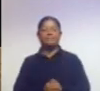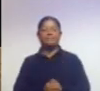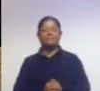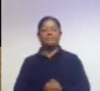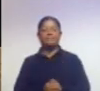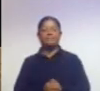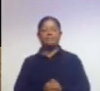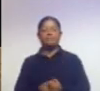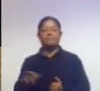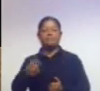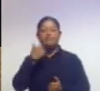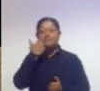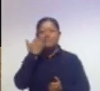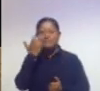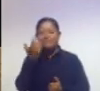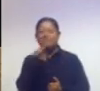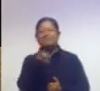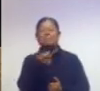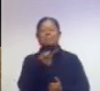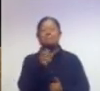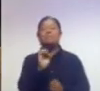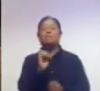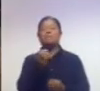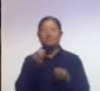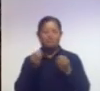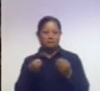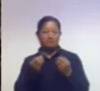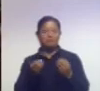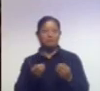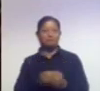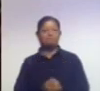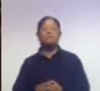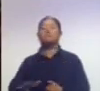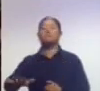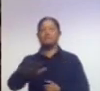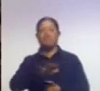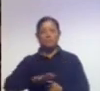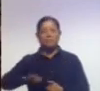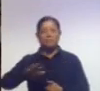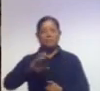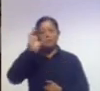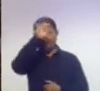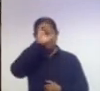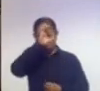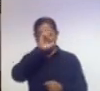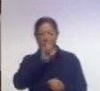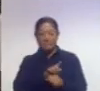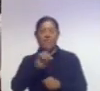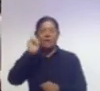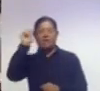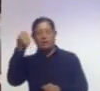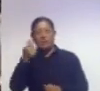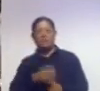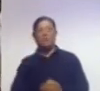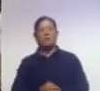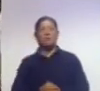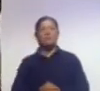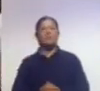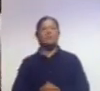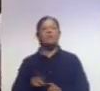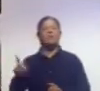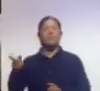poquito y no un poquito, mucho, en esta área de lo que es la ciencia y la tecnología. Okay. Como ya mencionó